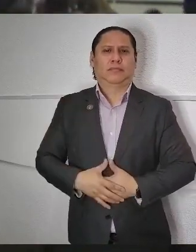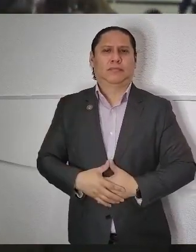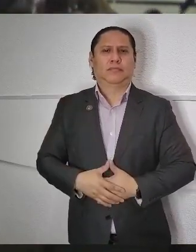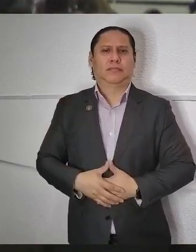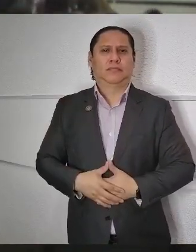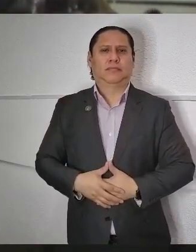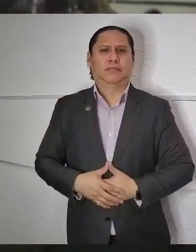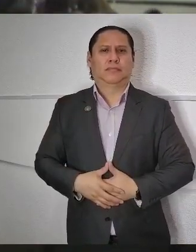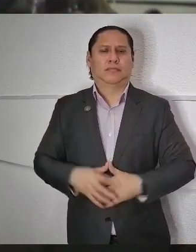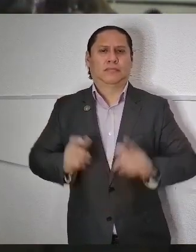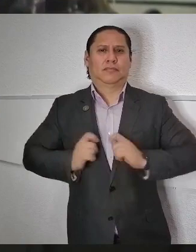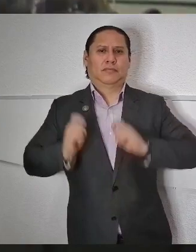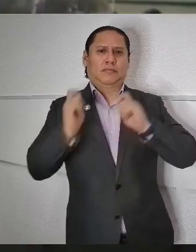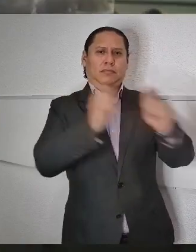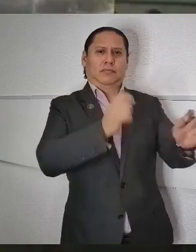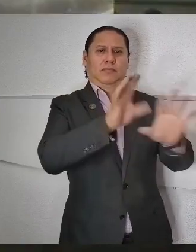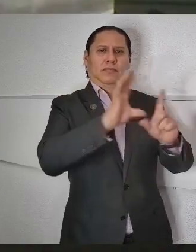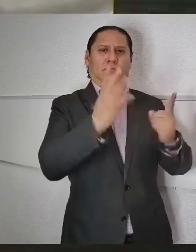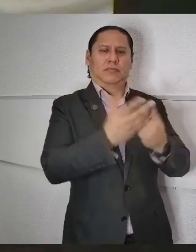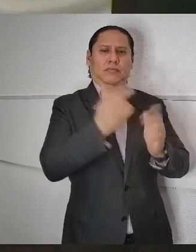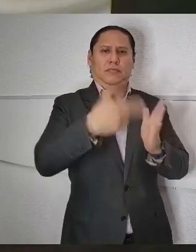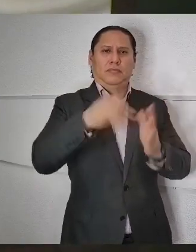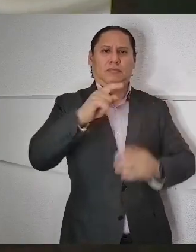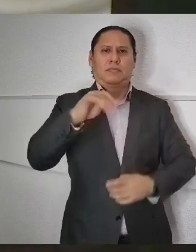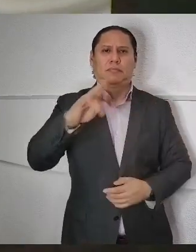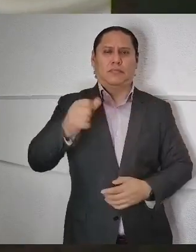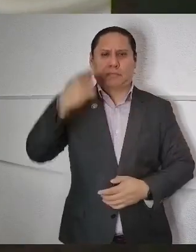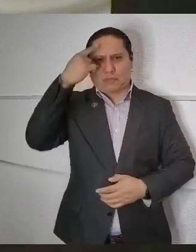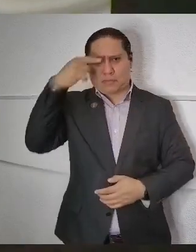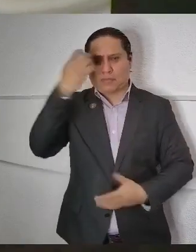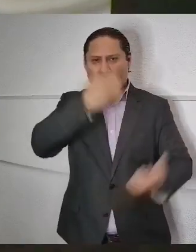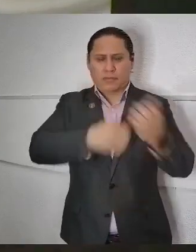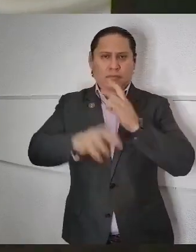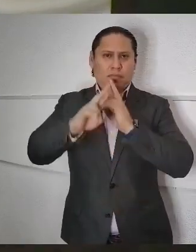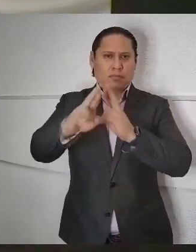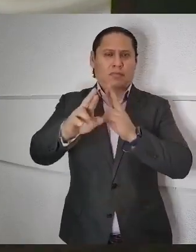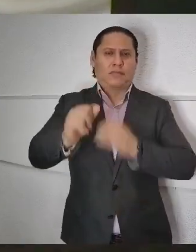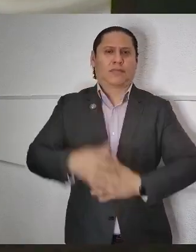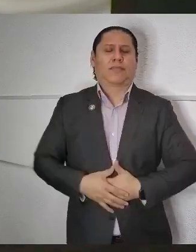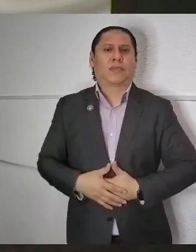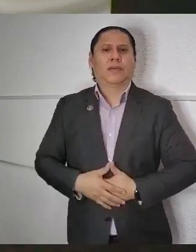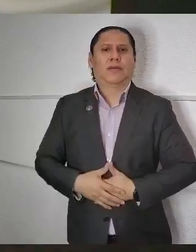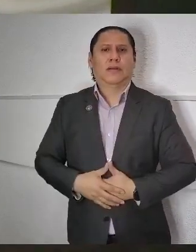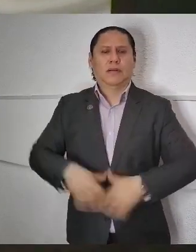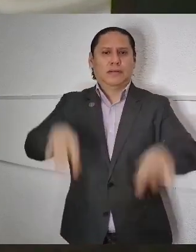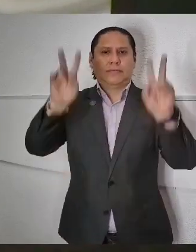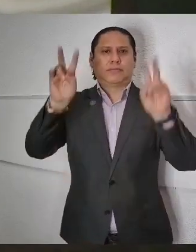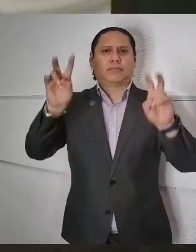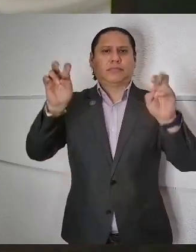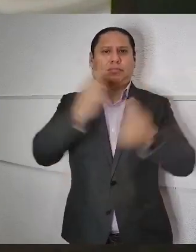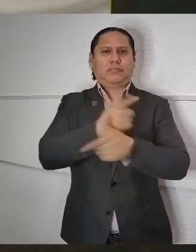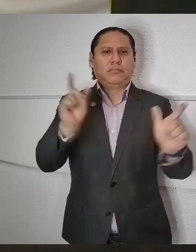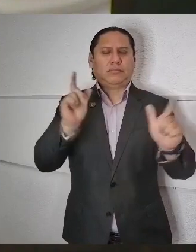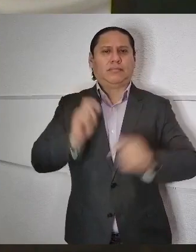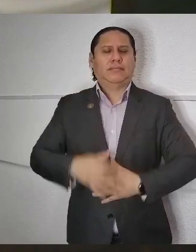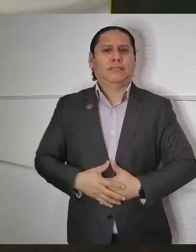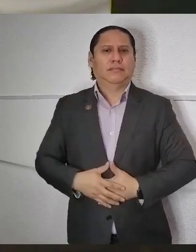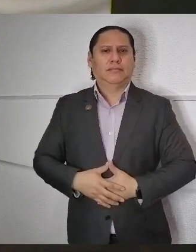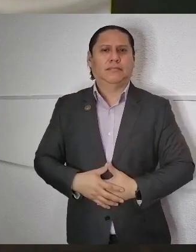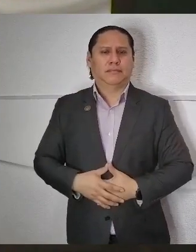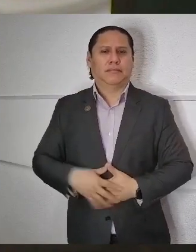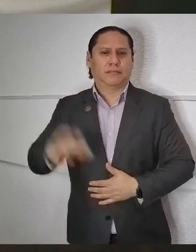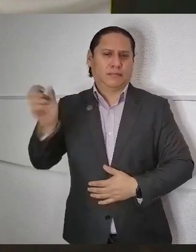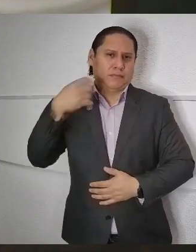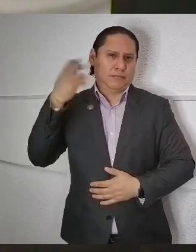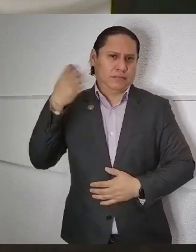secretaria. Túrnese a la Comisión de Hacienda para su estudio y dictamen. Asuntos generales.